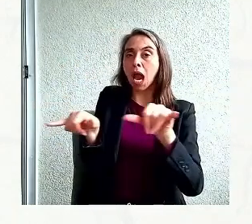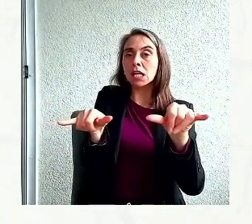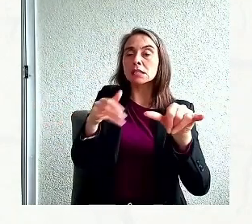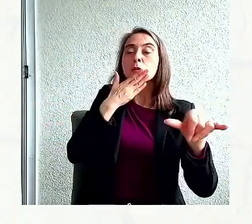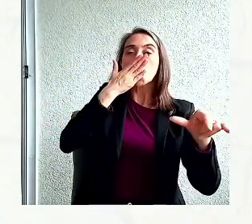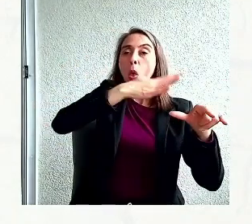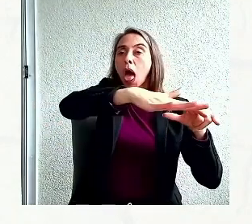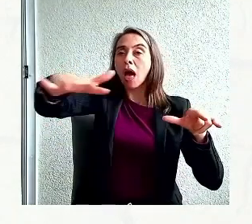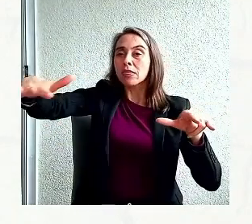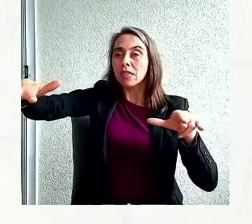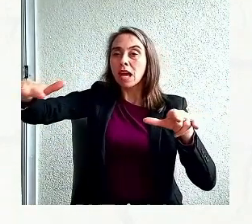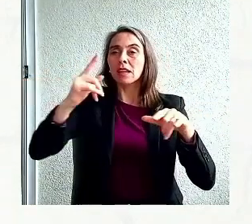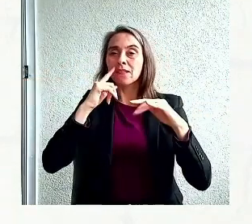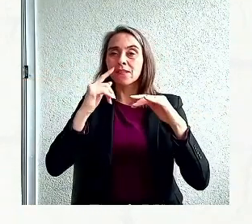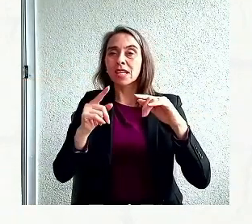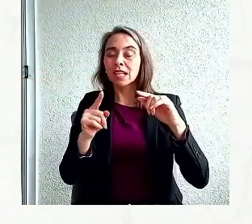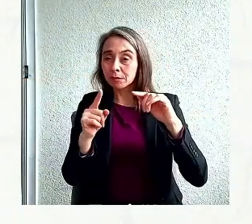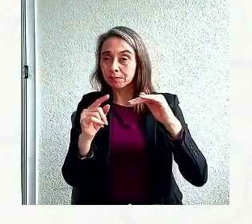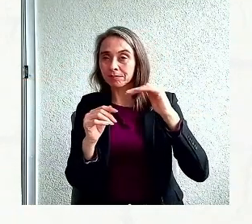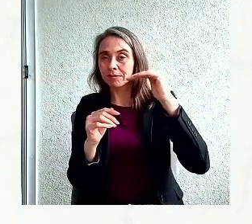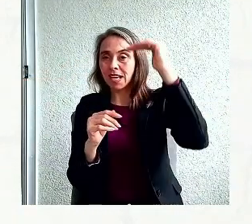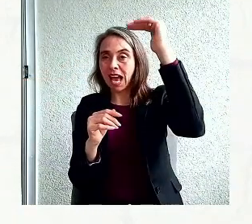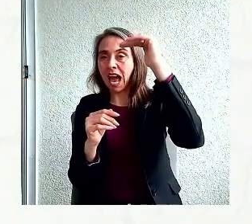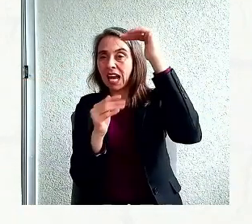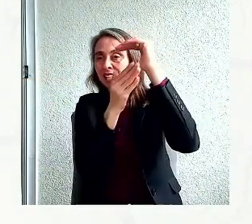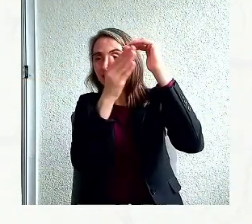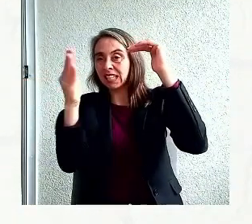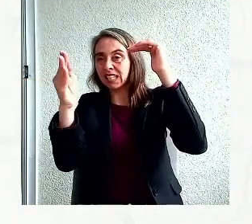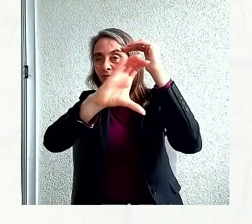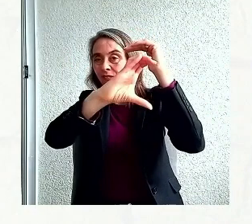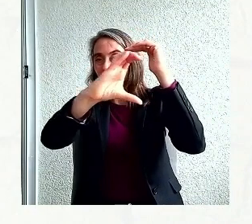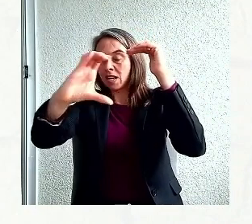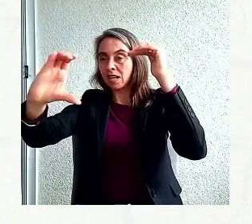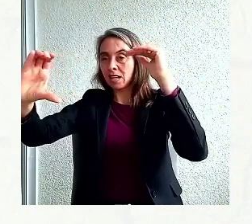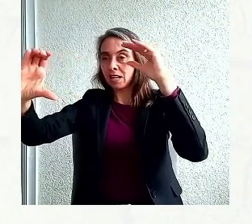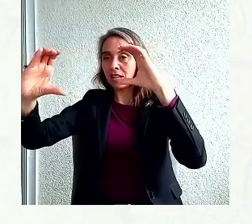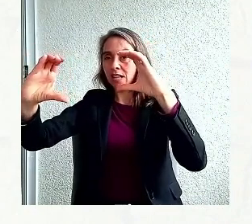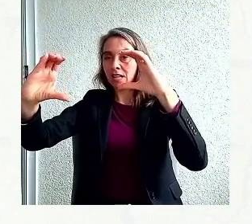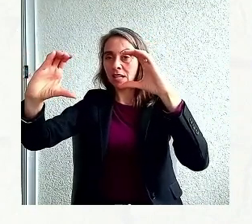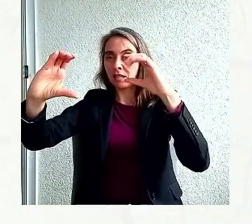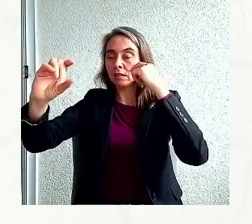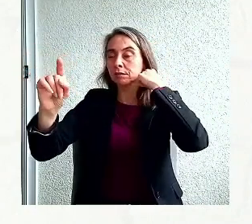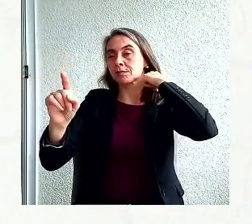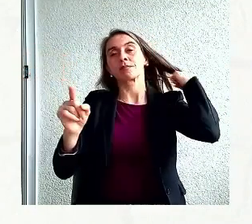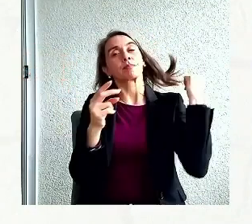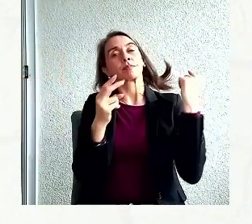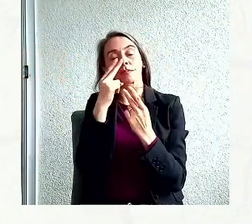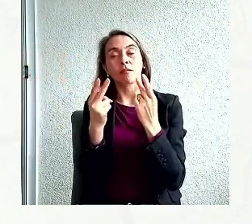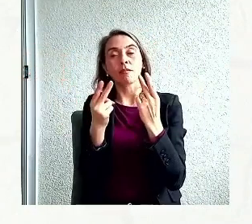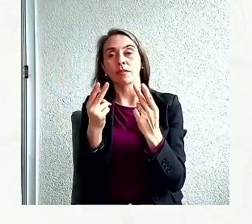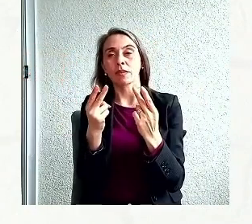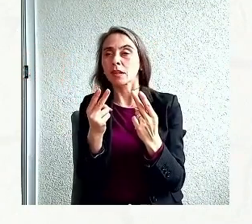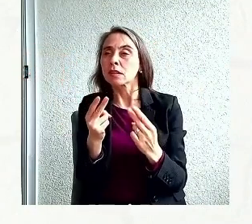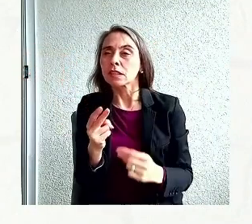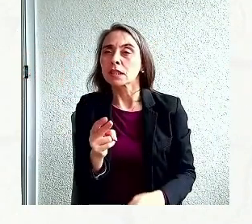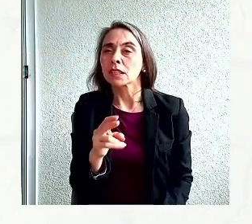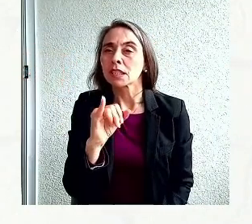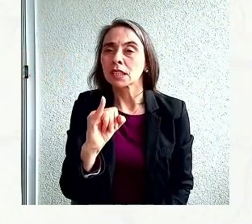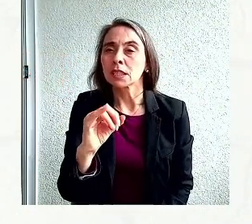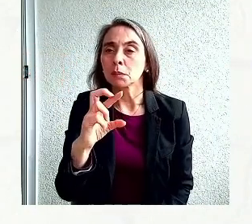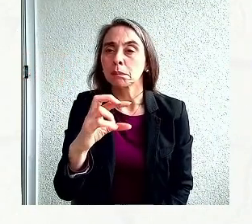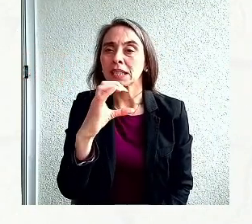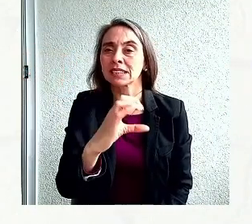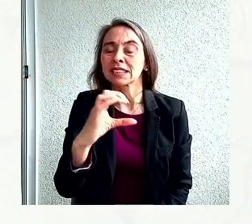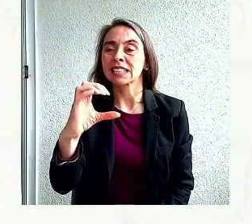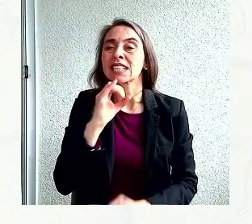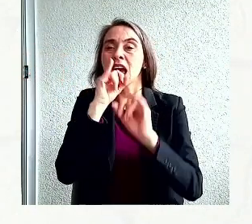escenarios, los escenarios del IPCC de condiciones futuras, ponemos estos organismos en esos